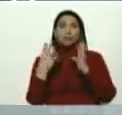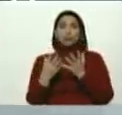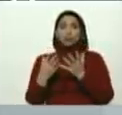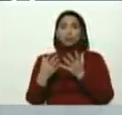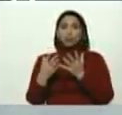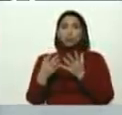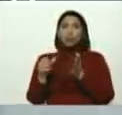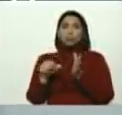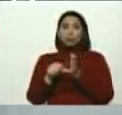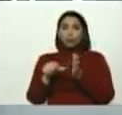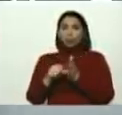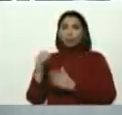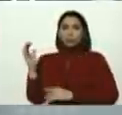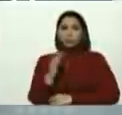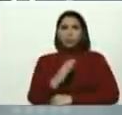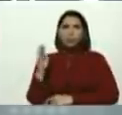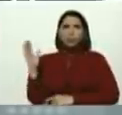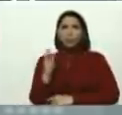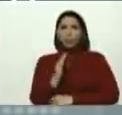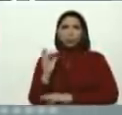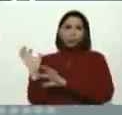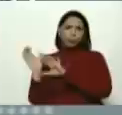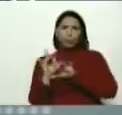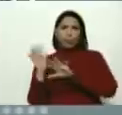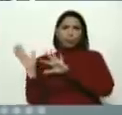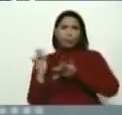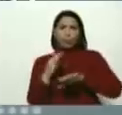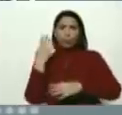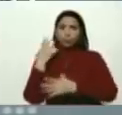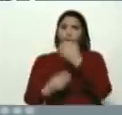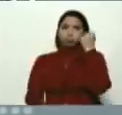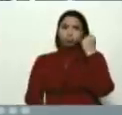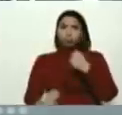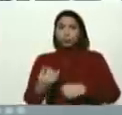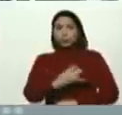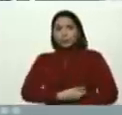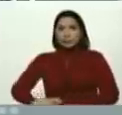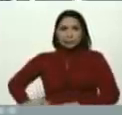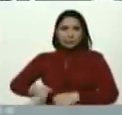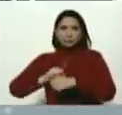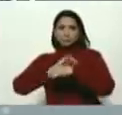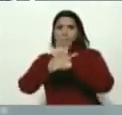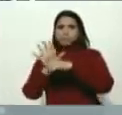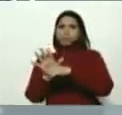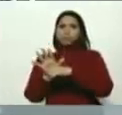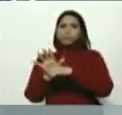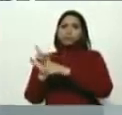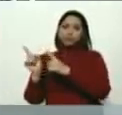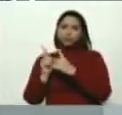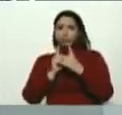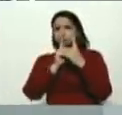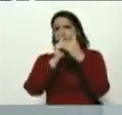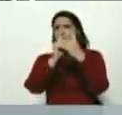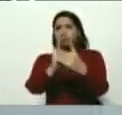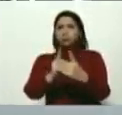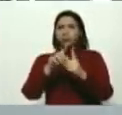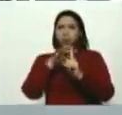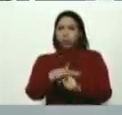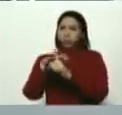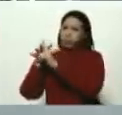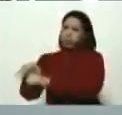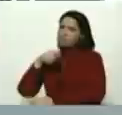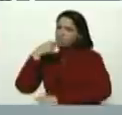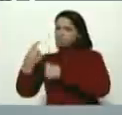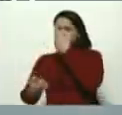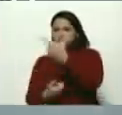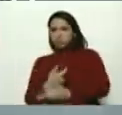están llegando miles de connacionales huyendo del coronavirus, del coronahambre, de la persecución, de la xenofobia, del